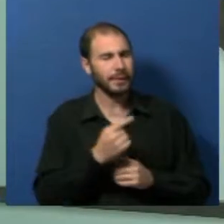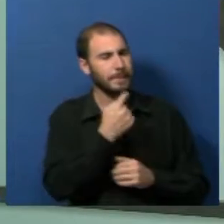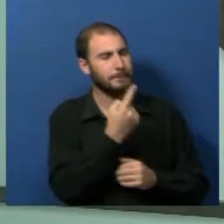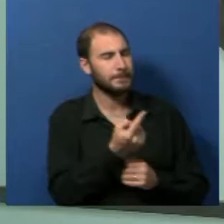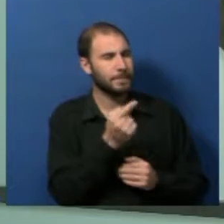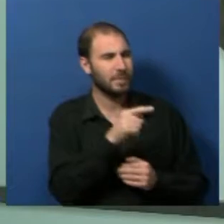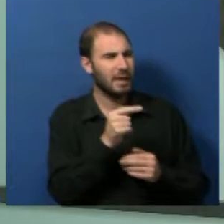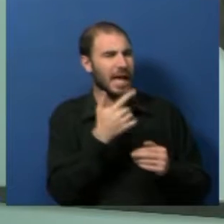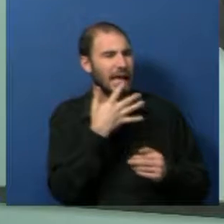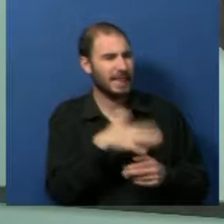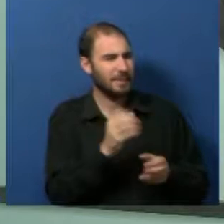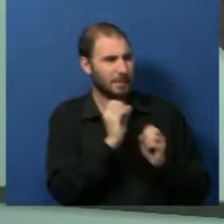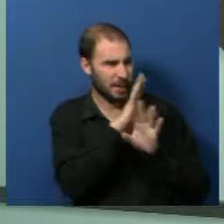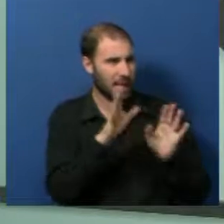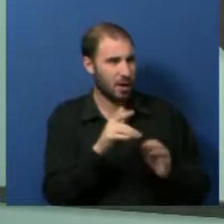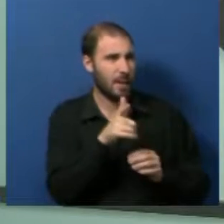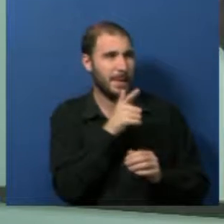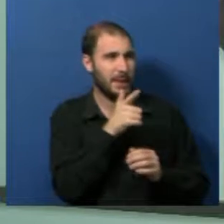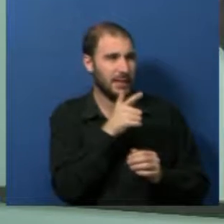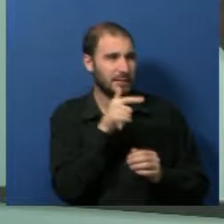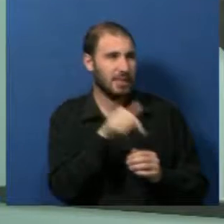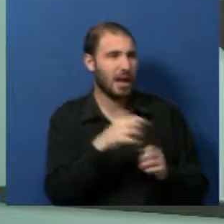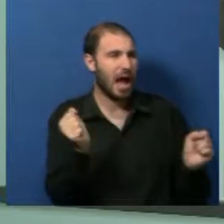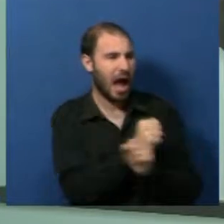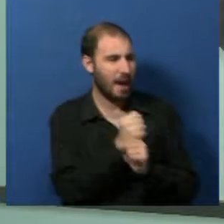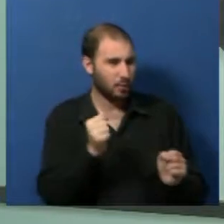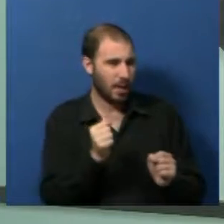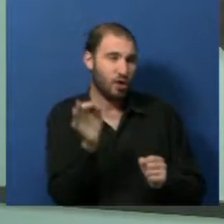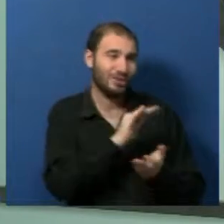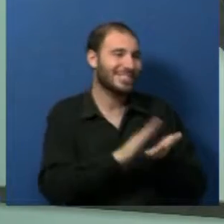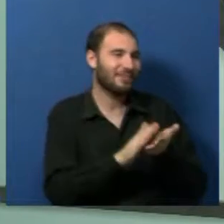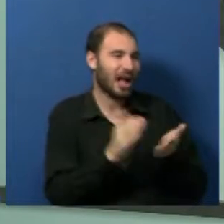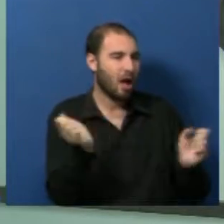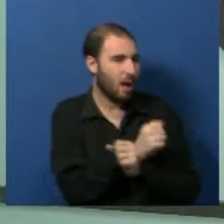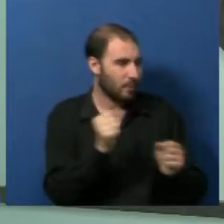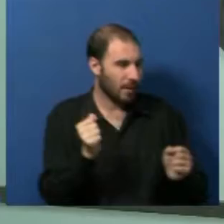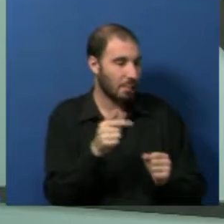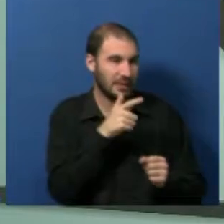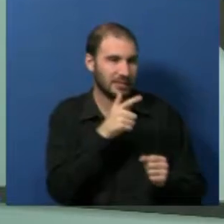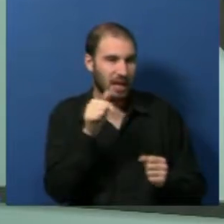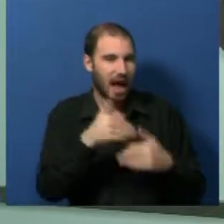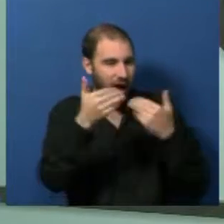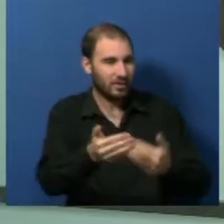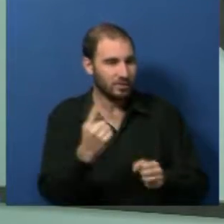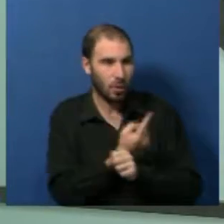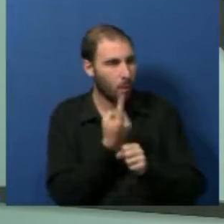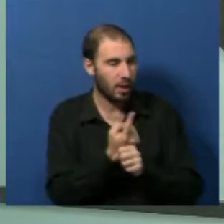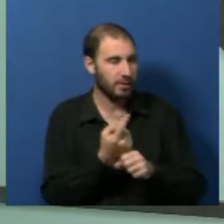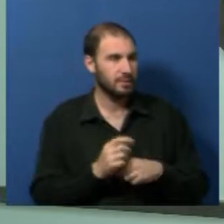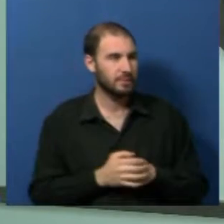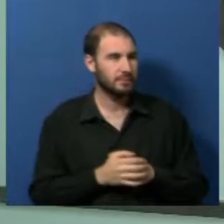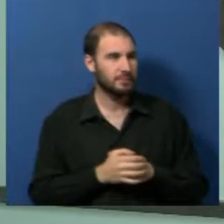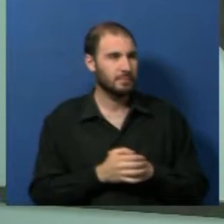entender un poco más el conflicto, aparentemente realizaban habilitaciones o certificaban lugares que no deberían avanzar en este sentido.